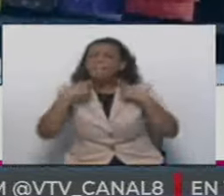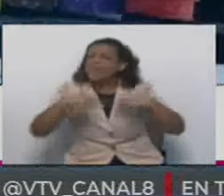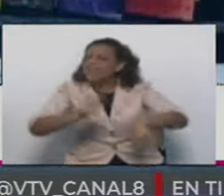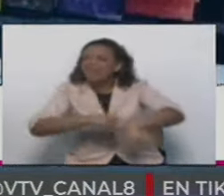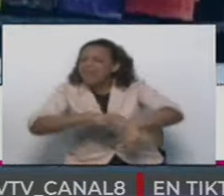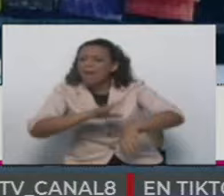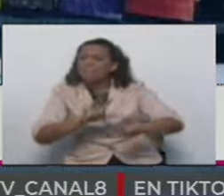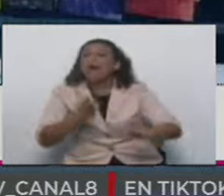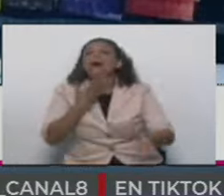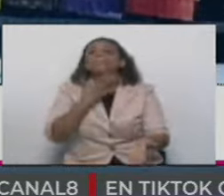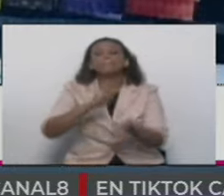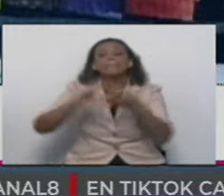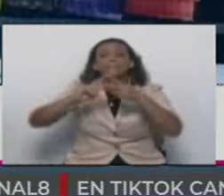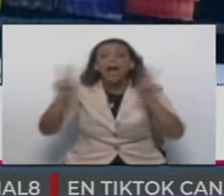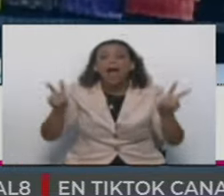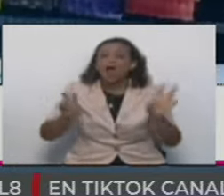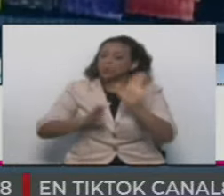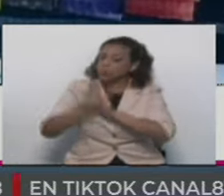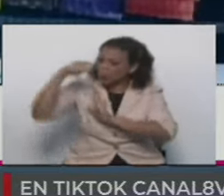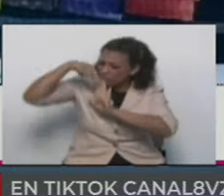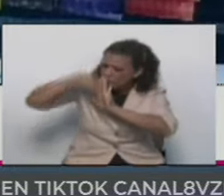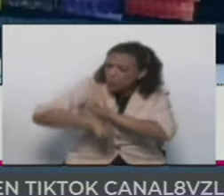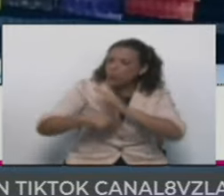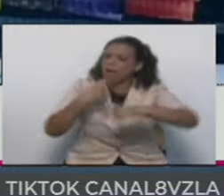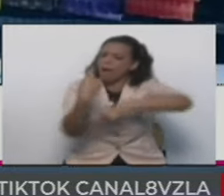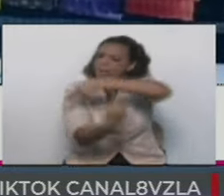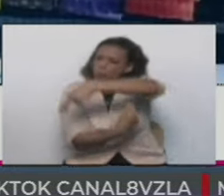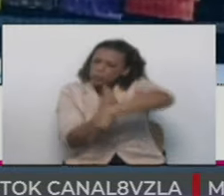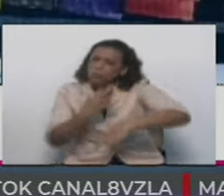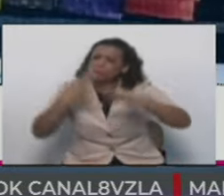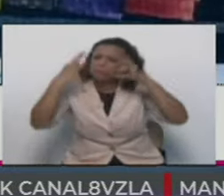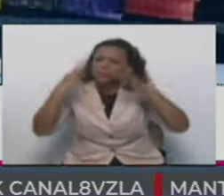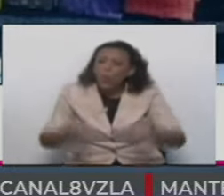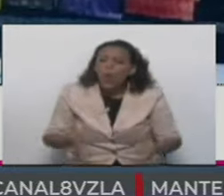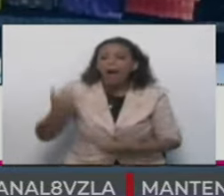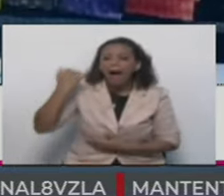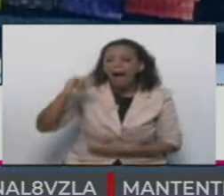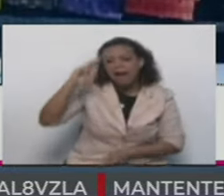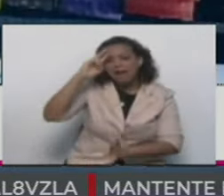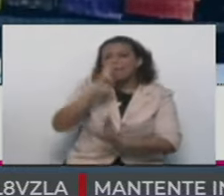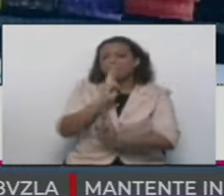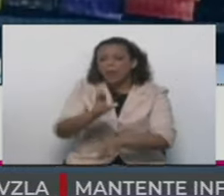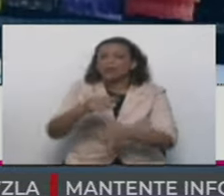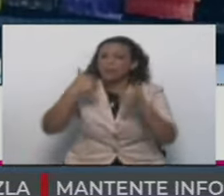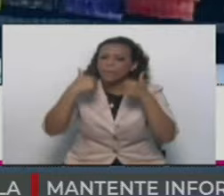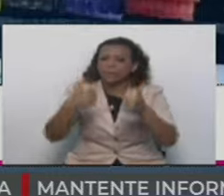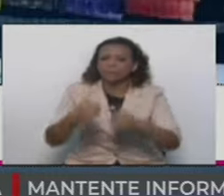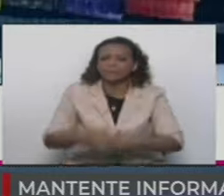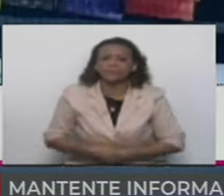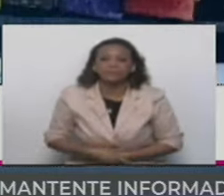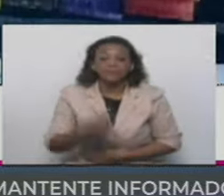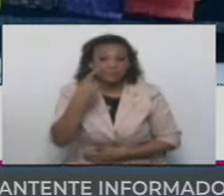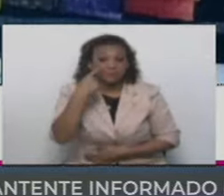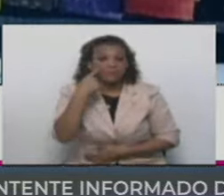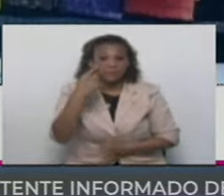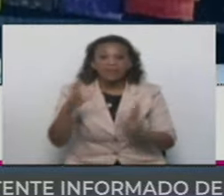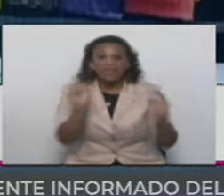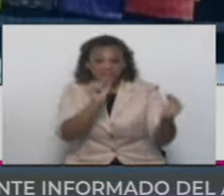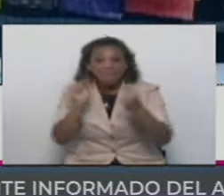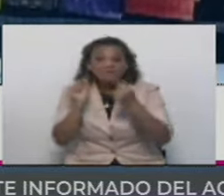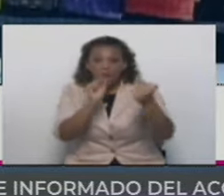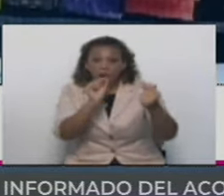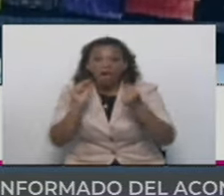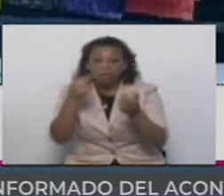Apretemos el paso, profundicemos el proceso y que tengamos resultados. Se ha dado un proceso de debate y